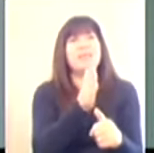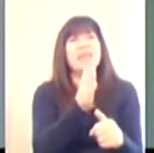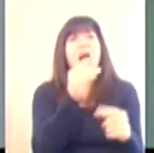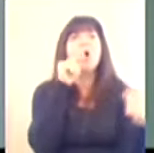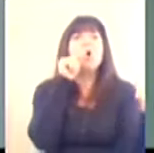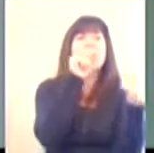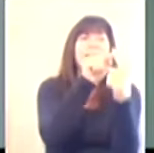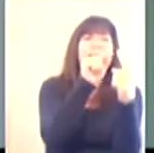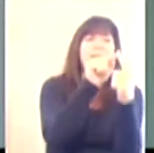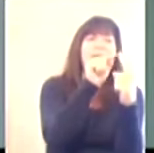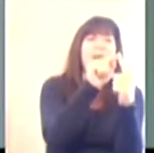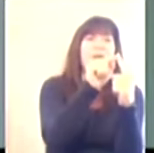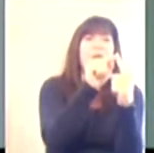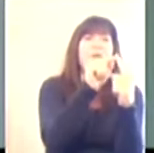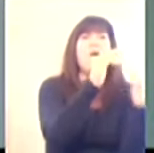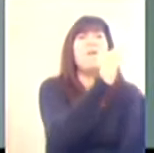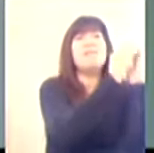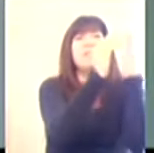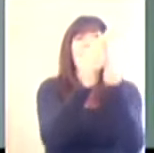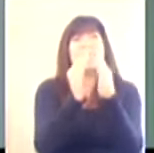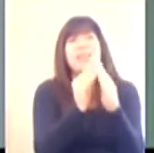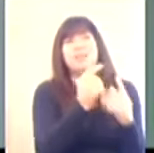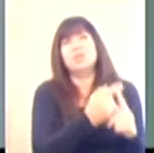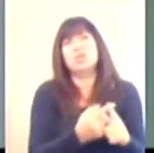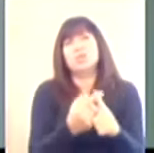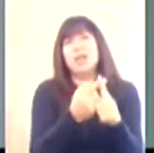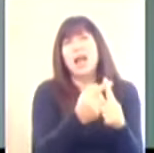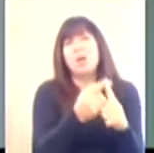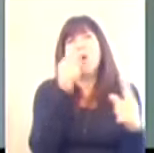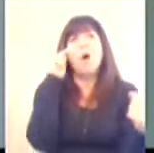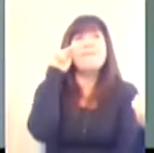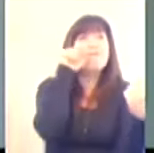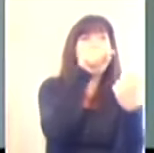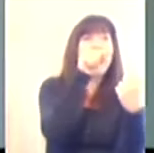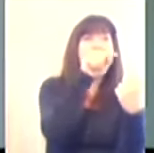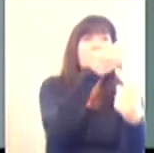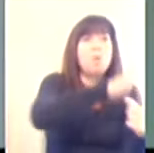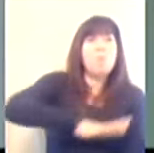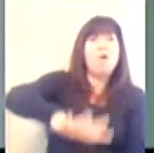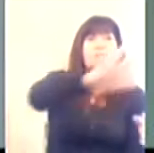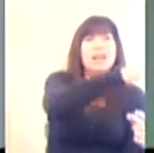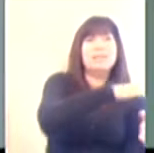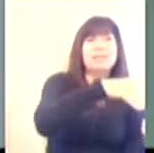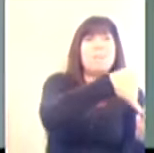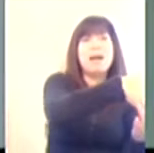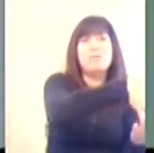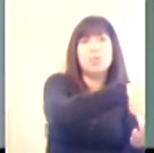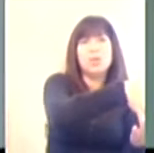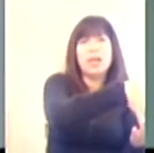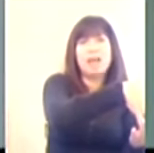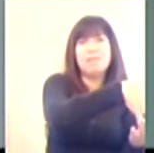orientados fundamentalmente a la vivienda social, o a la vivienda enfocada, digamos, para la población más vulnerable. De hecho,